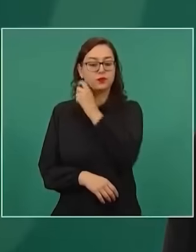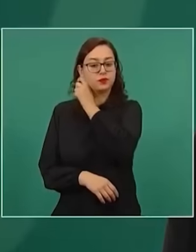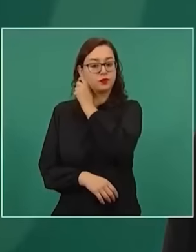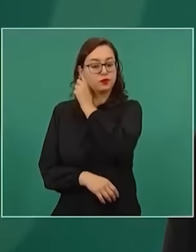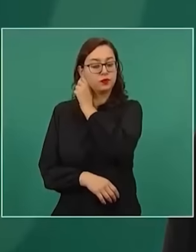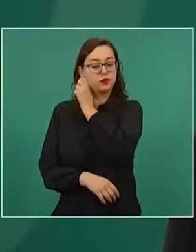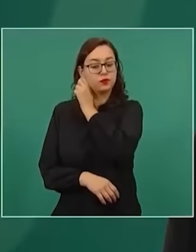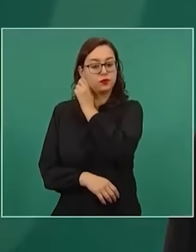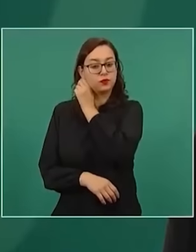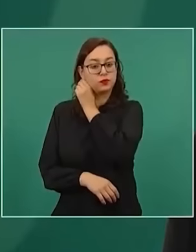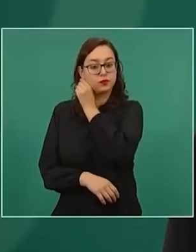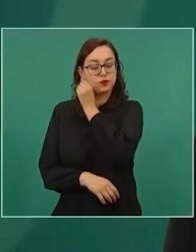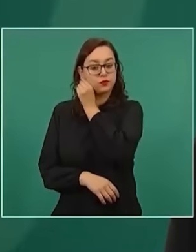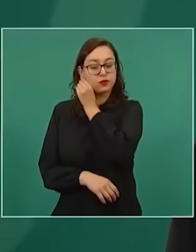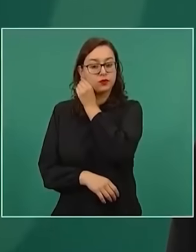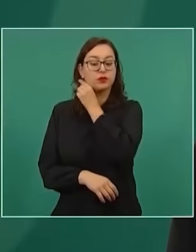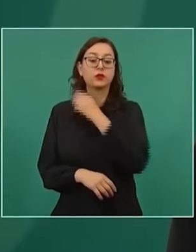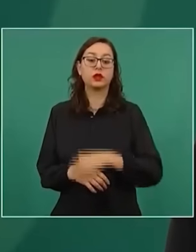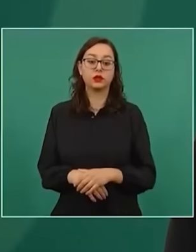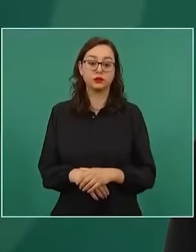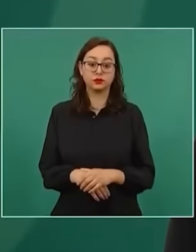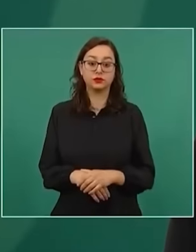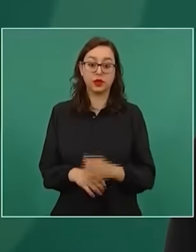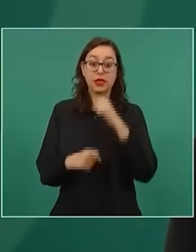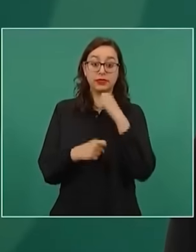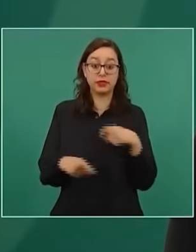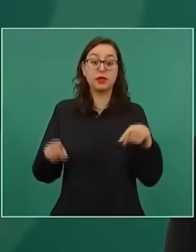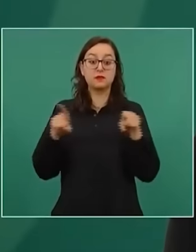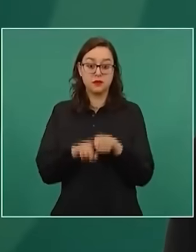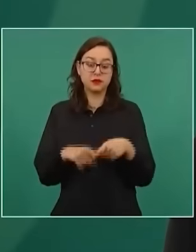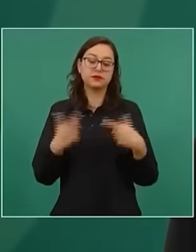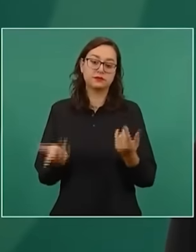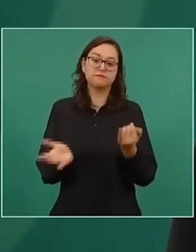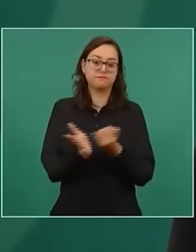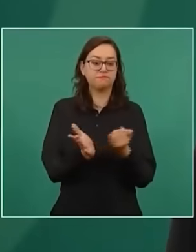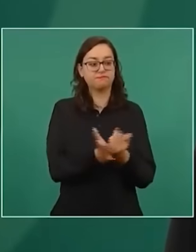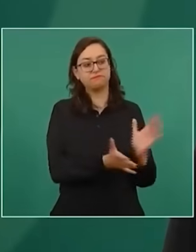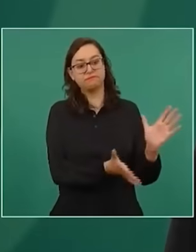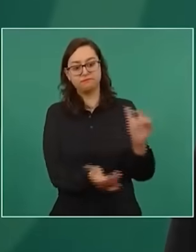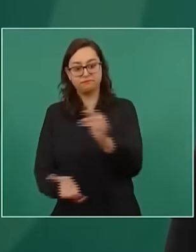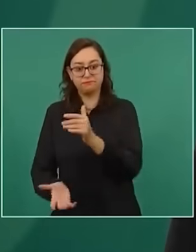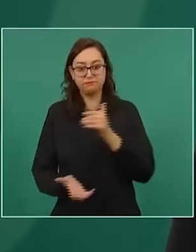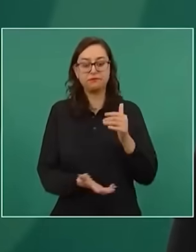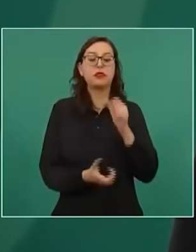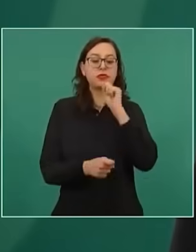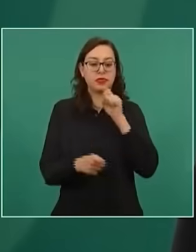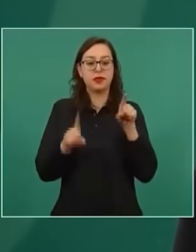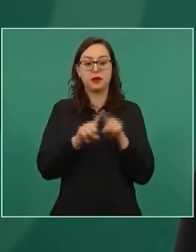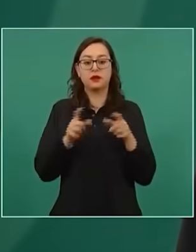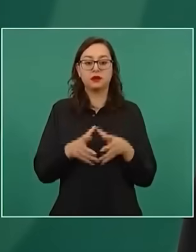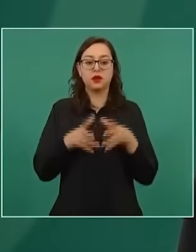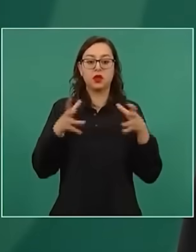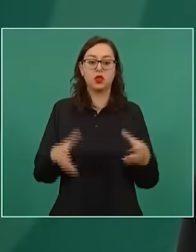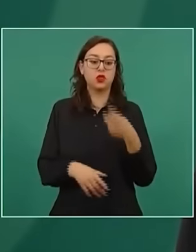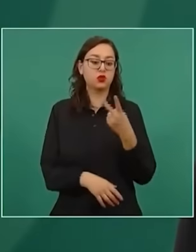osco con un periodicazo pa Cállense le están dando a estos cuates ya que se está ganando el